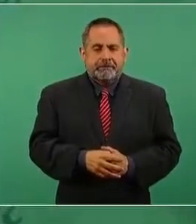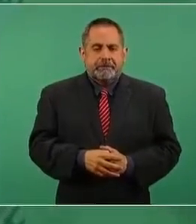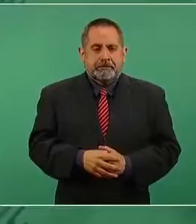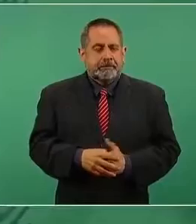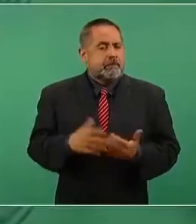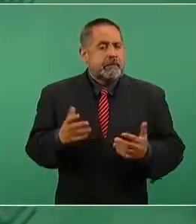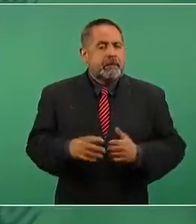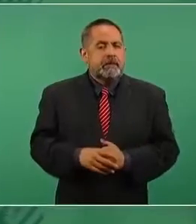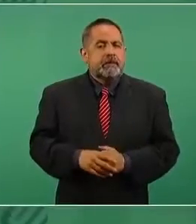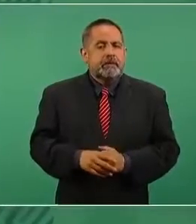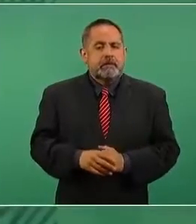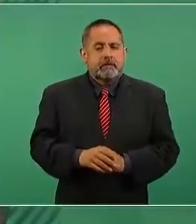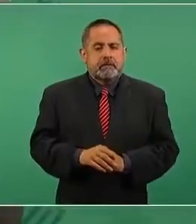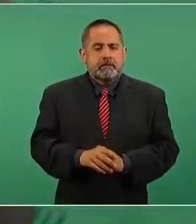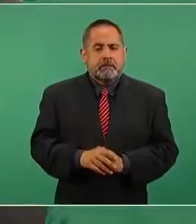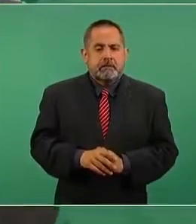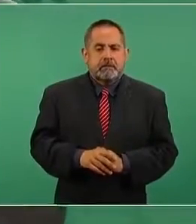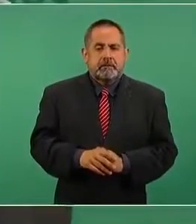Entonces,